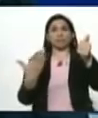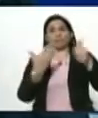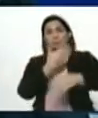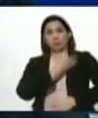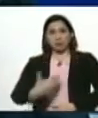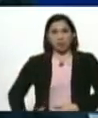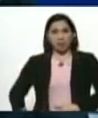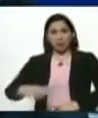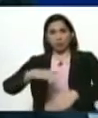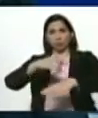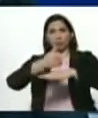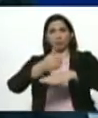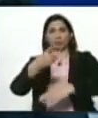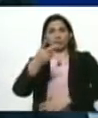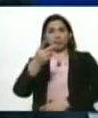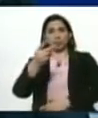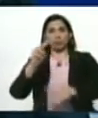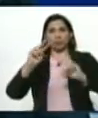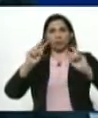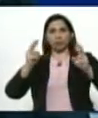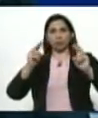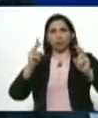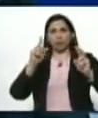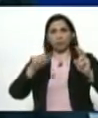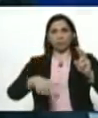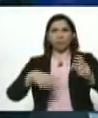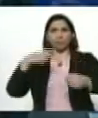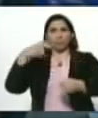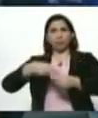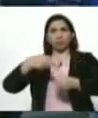tema la gasolina